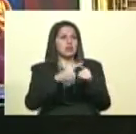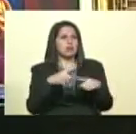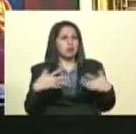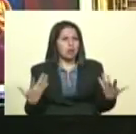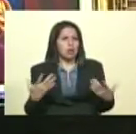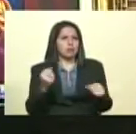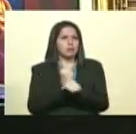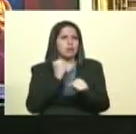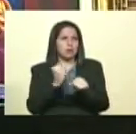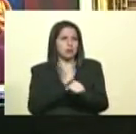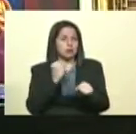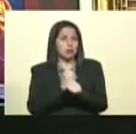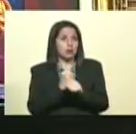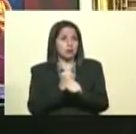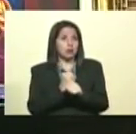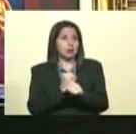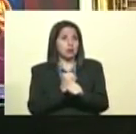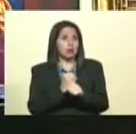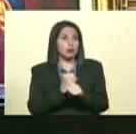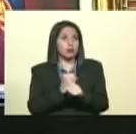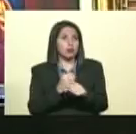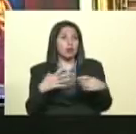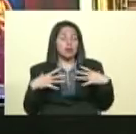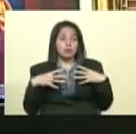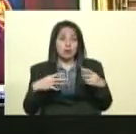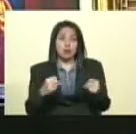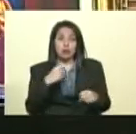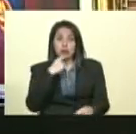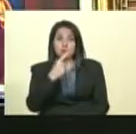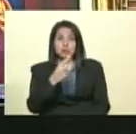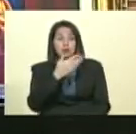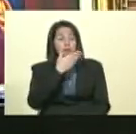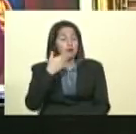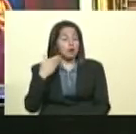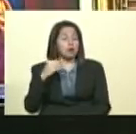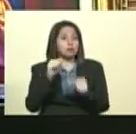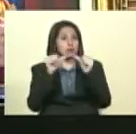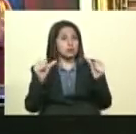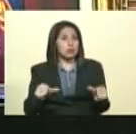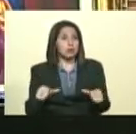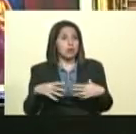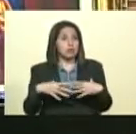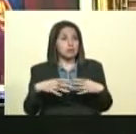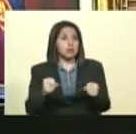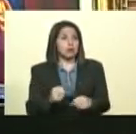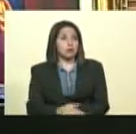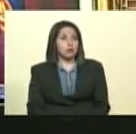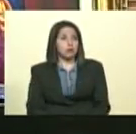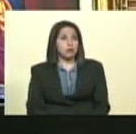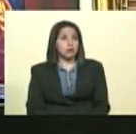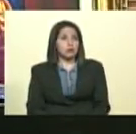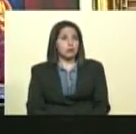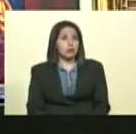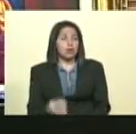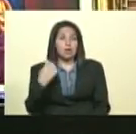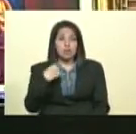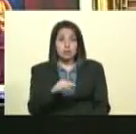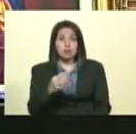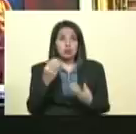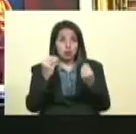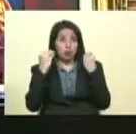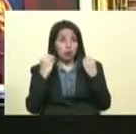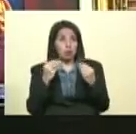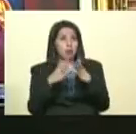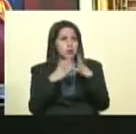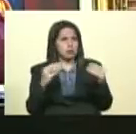los trabajadores y trabajadoras de la salud? Que el país tenga el mejor sistema de salud que jamás haya tenido y lo hacemos entre